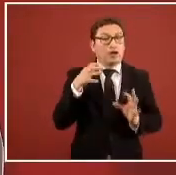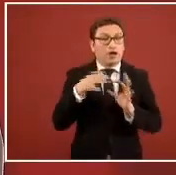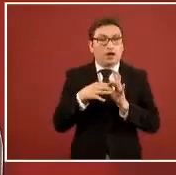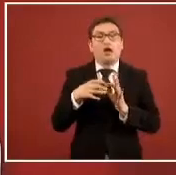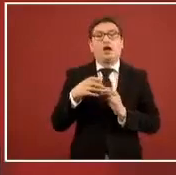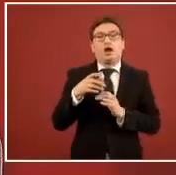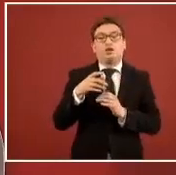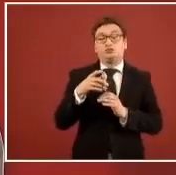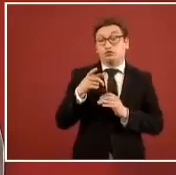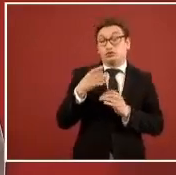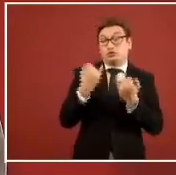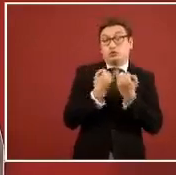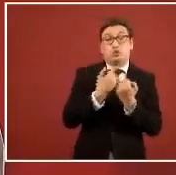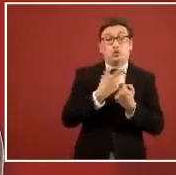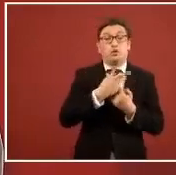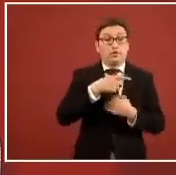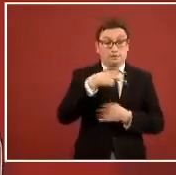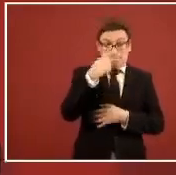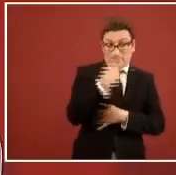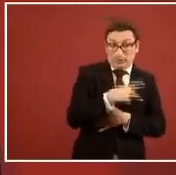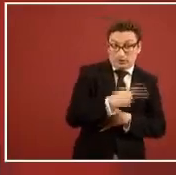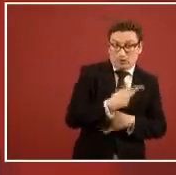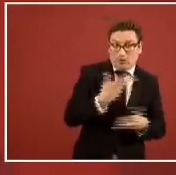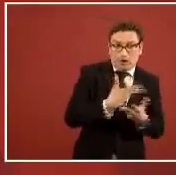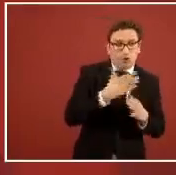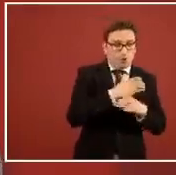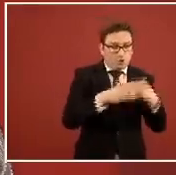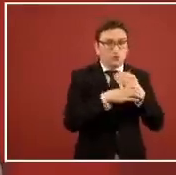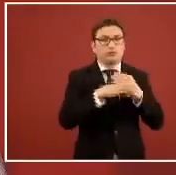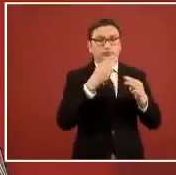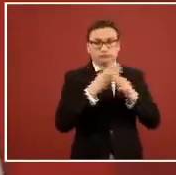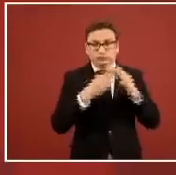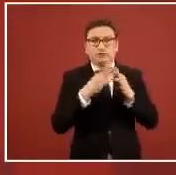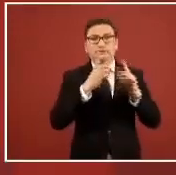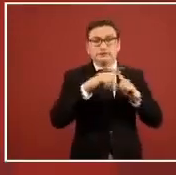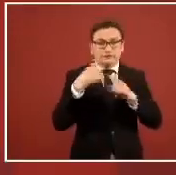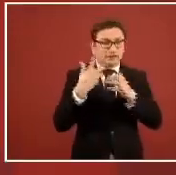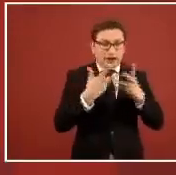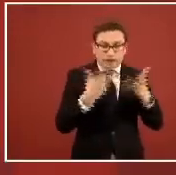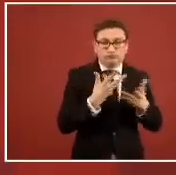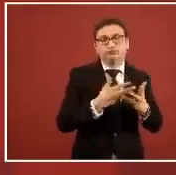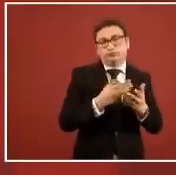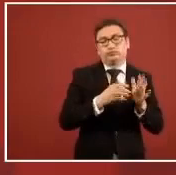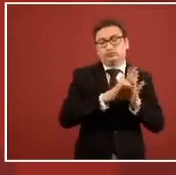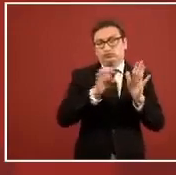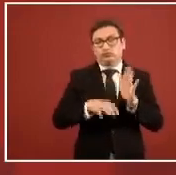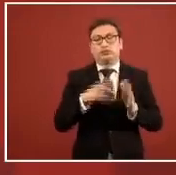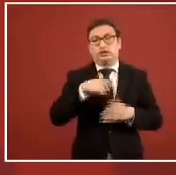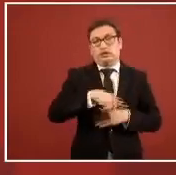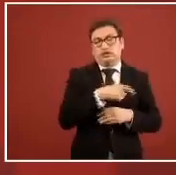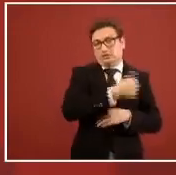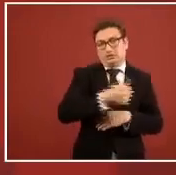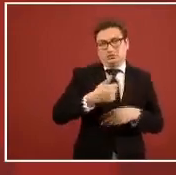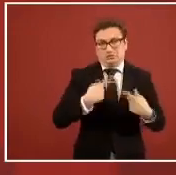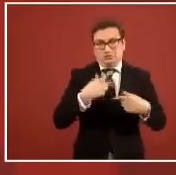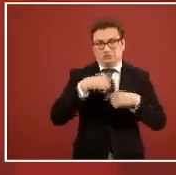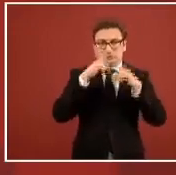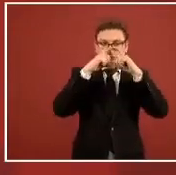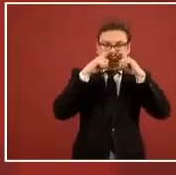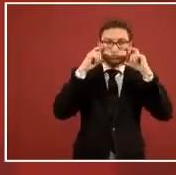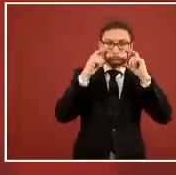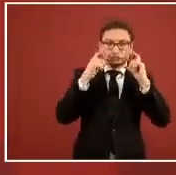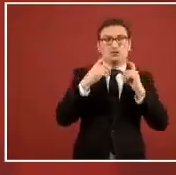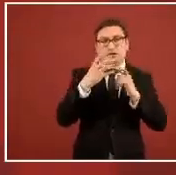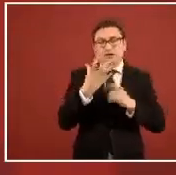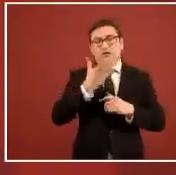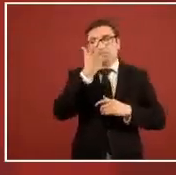productores mayores de algunos insumos para la salud, específicamente estos equipos de protección personal que incluyen